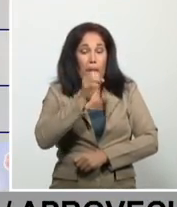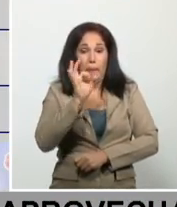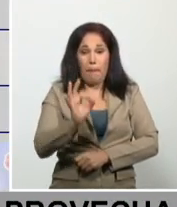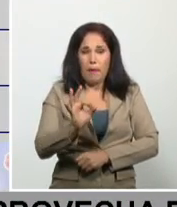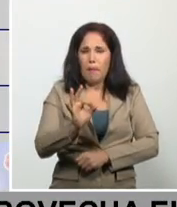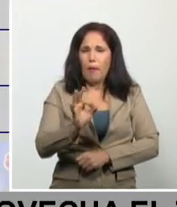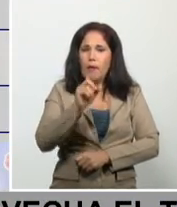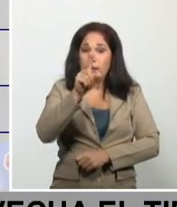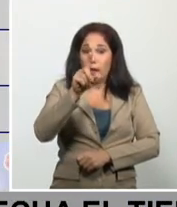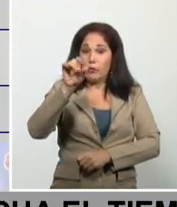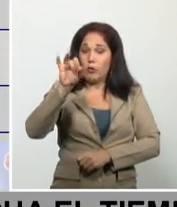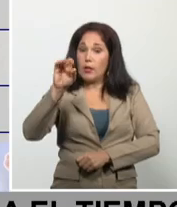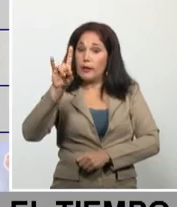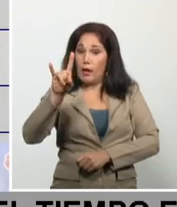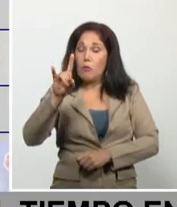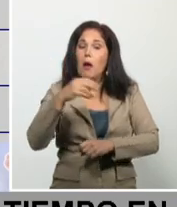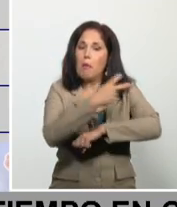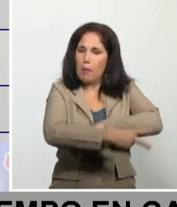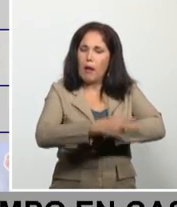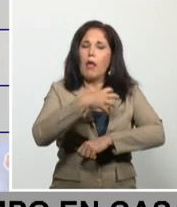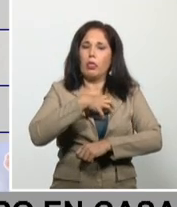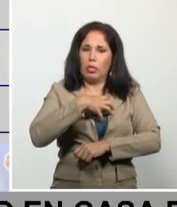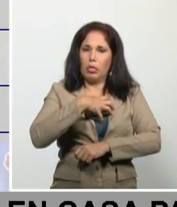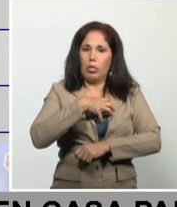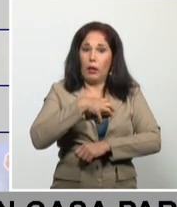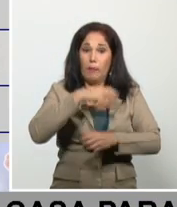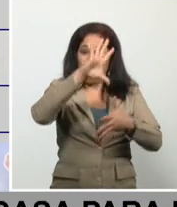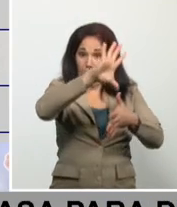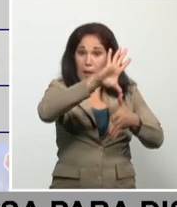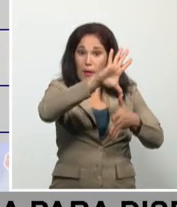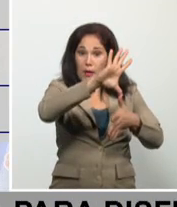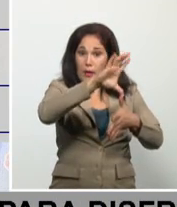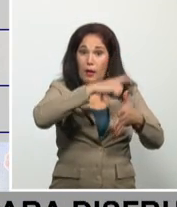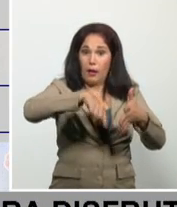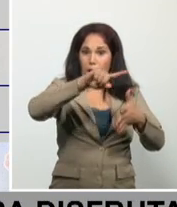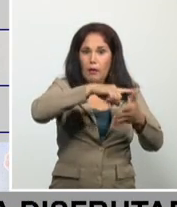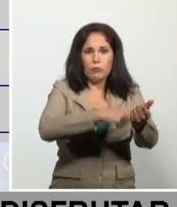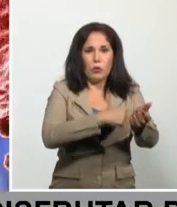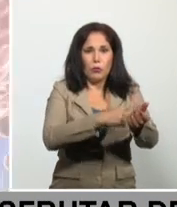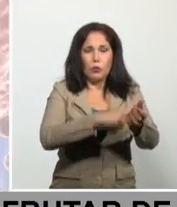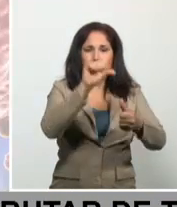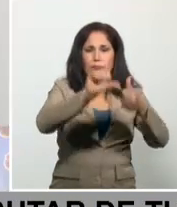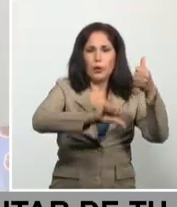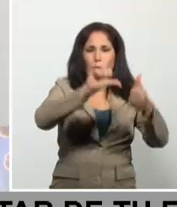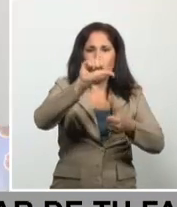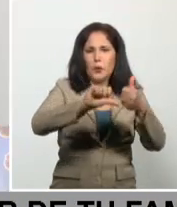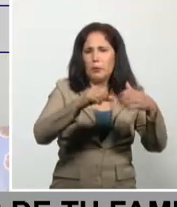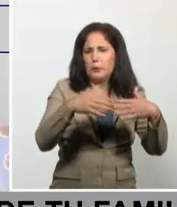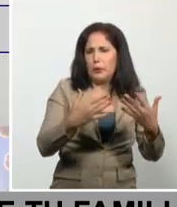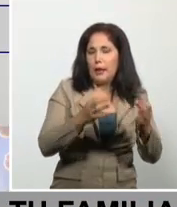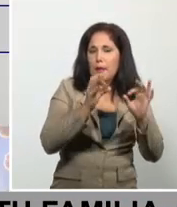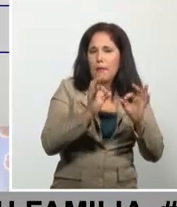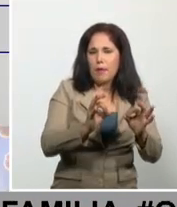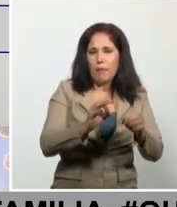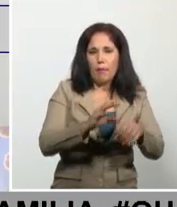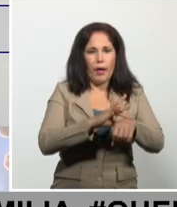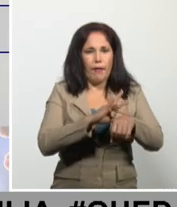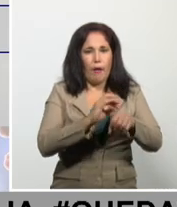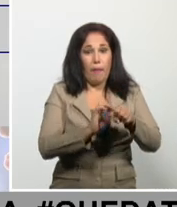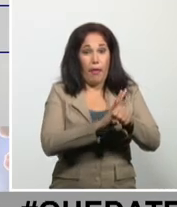en 179 países. En la región de las Américas, como es habitual, el comportamiento de esta